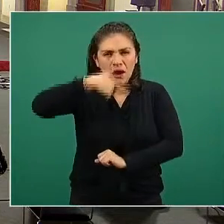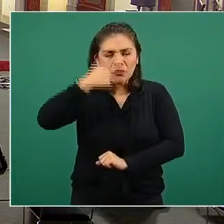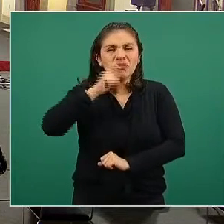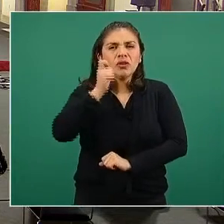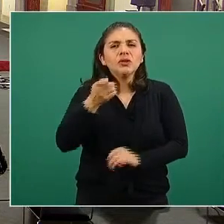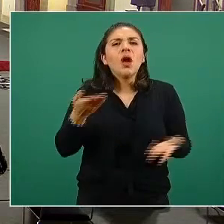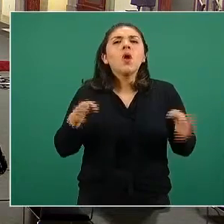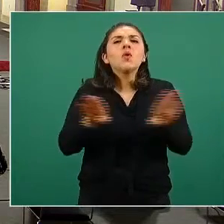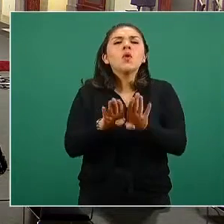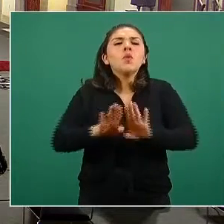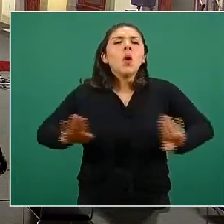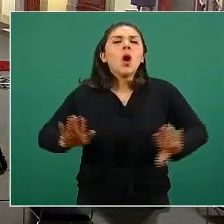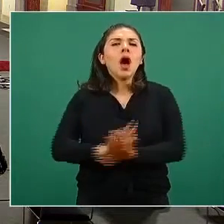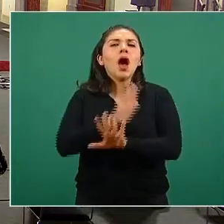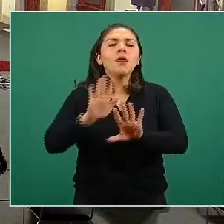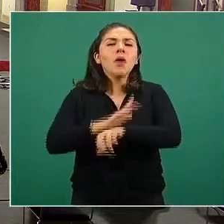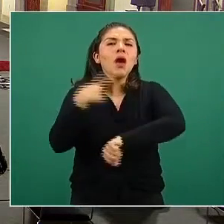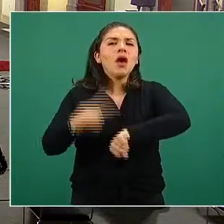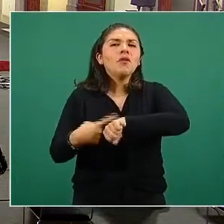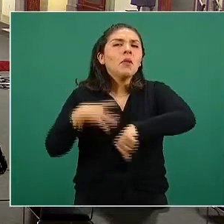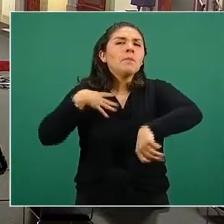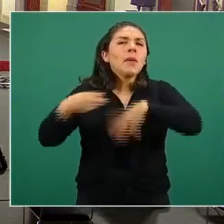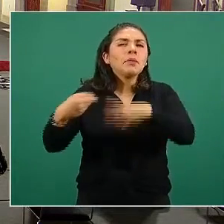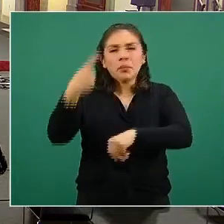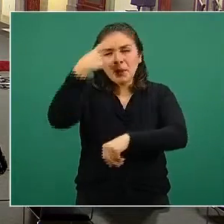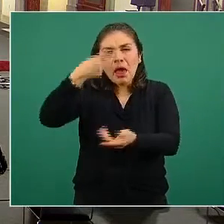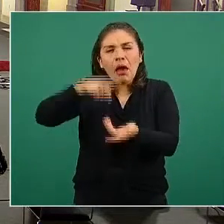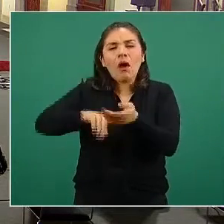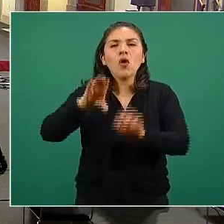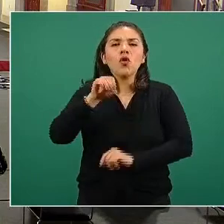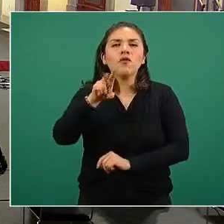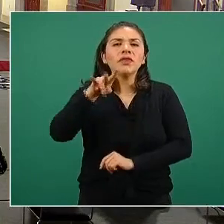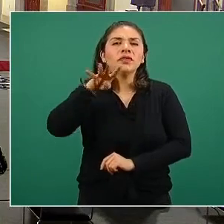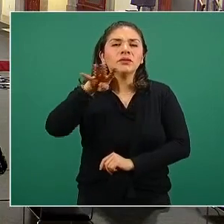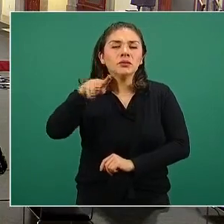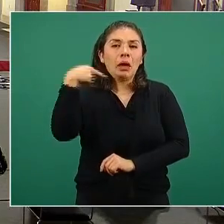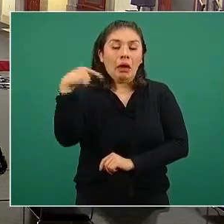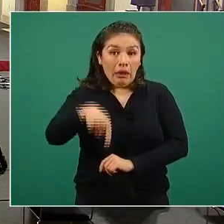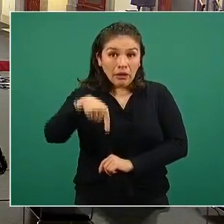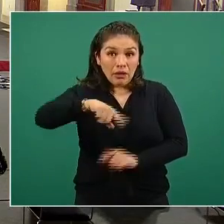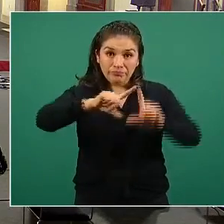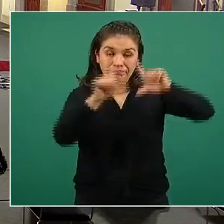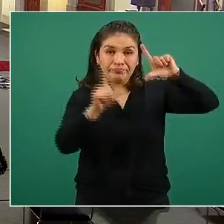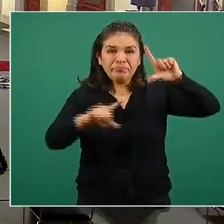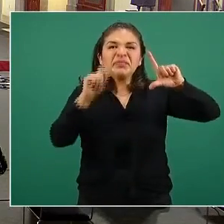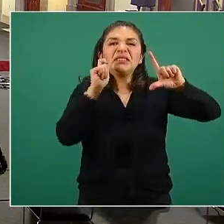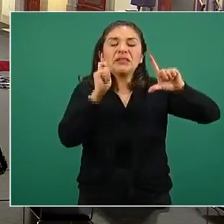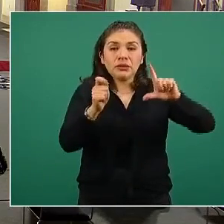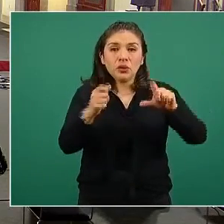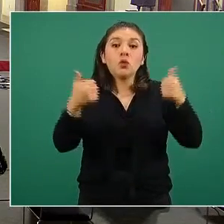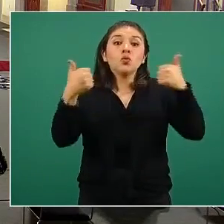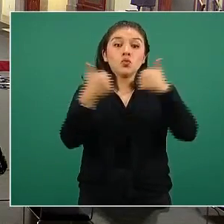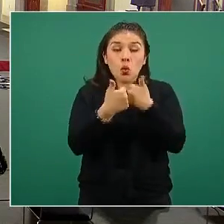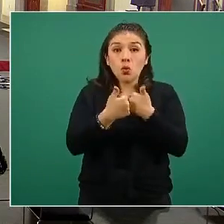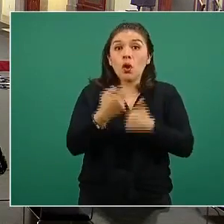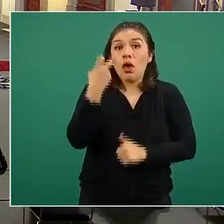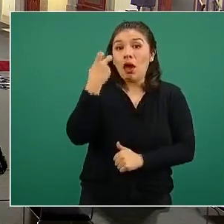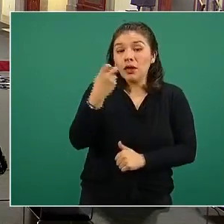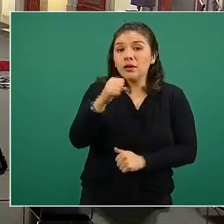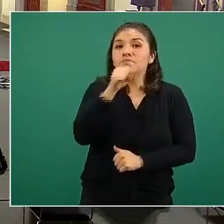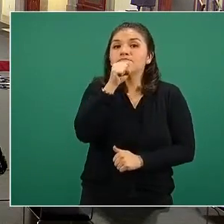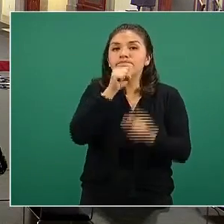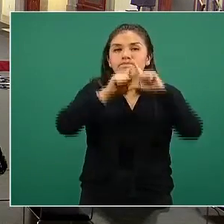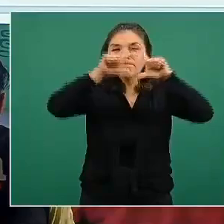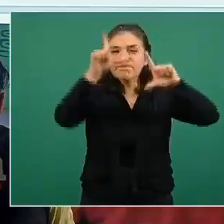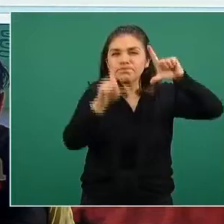el comportamiento epidémico de COVID-19 en el territorio nacional a través precisamente de la gráfica